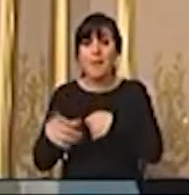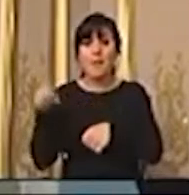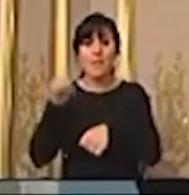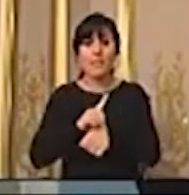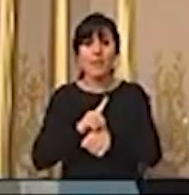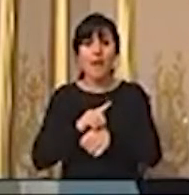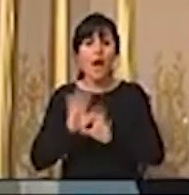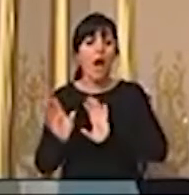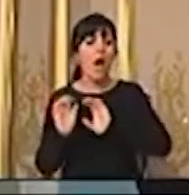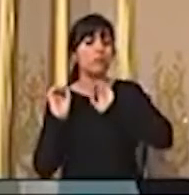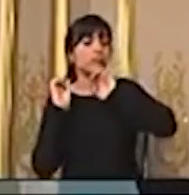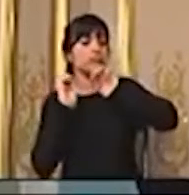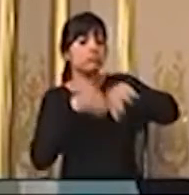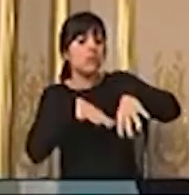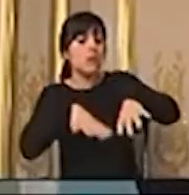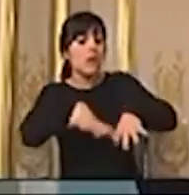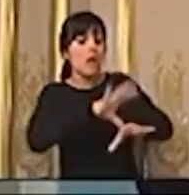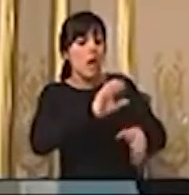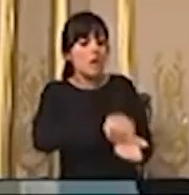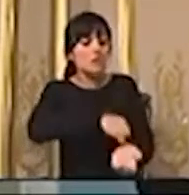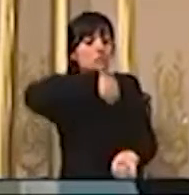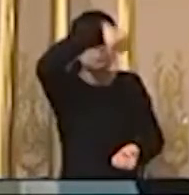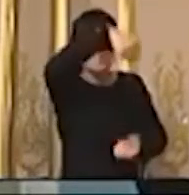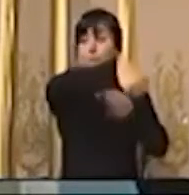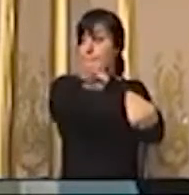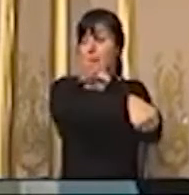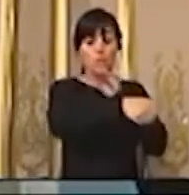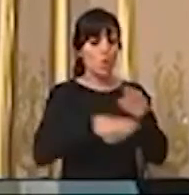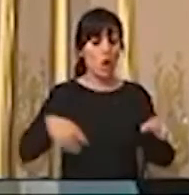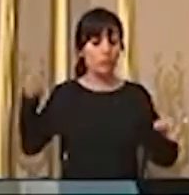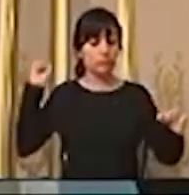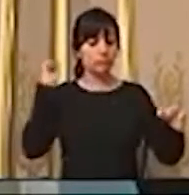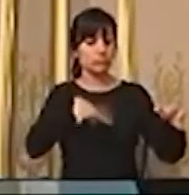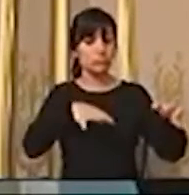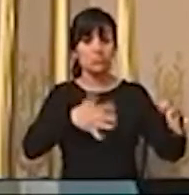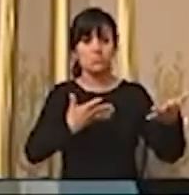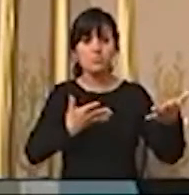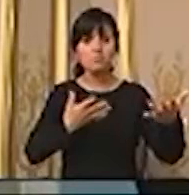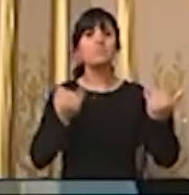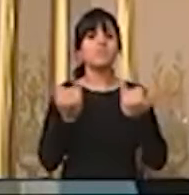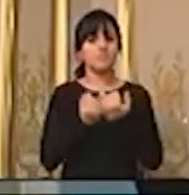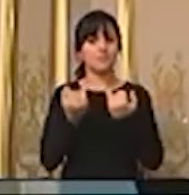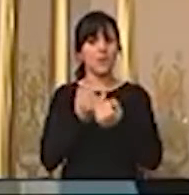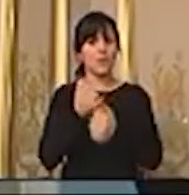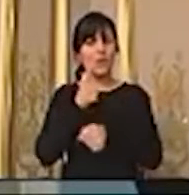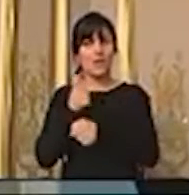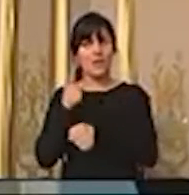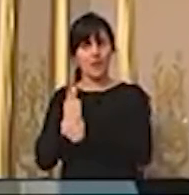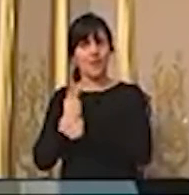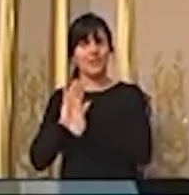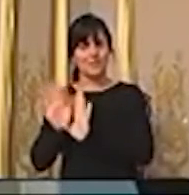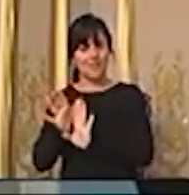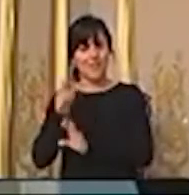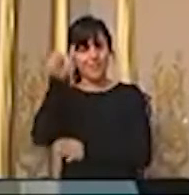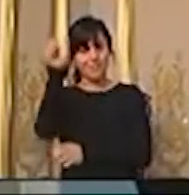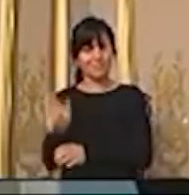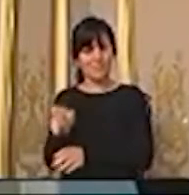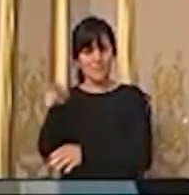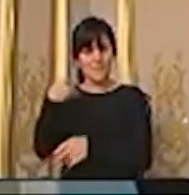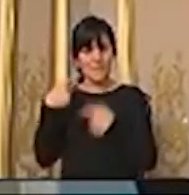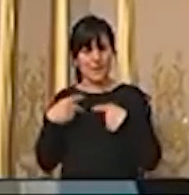en ese contenedor también identificamos a la persona que lo depositó el hecho está